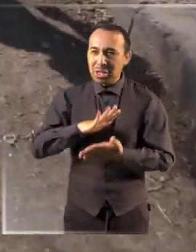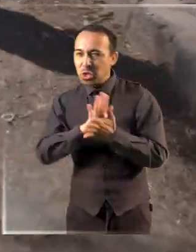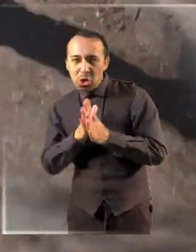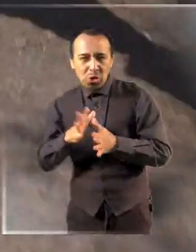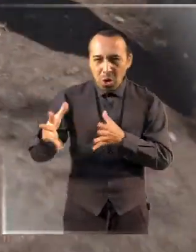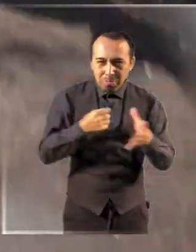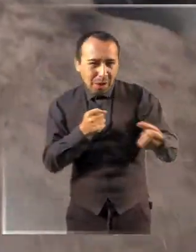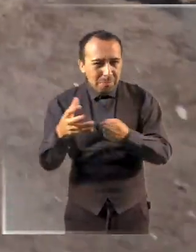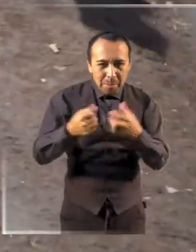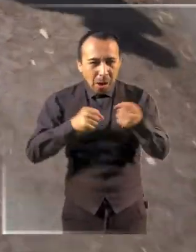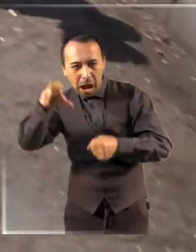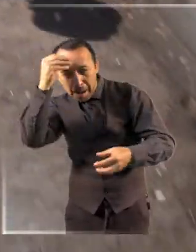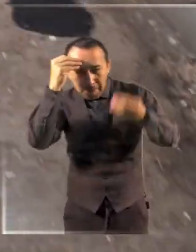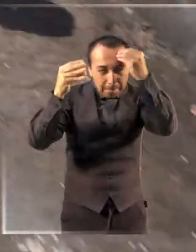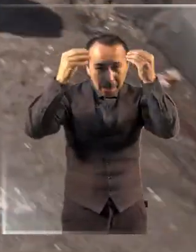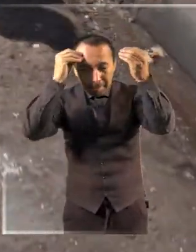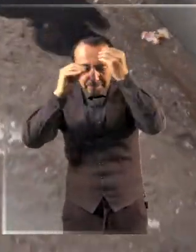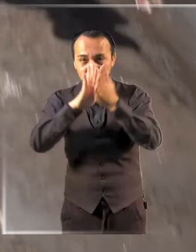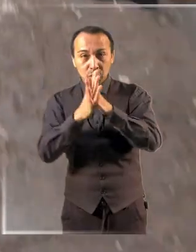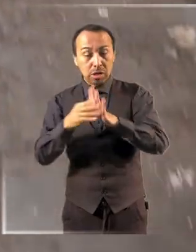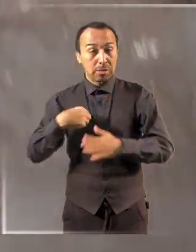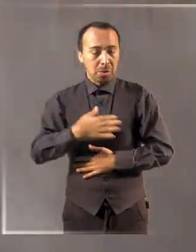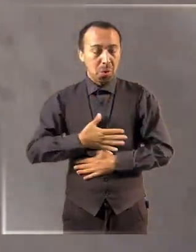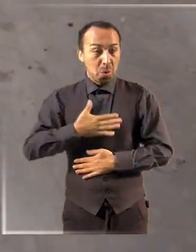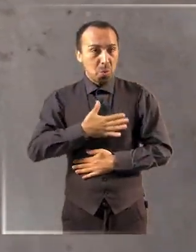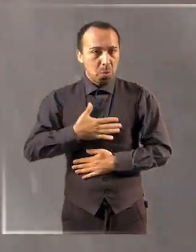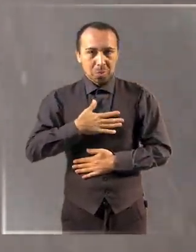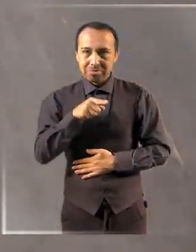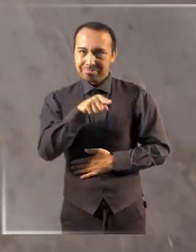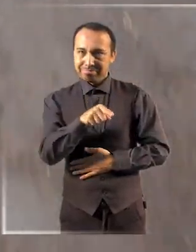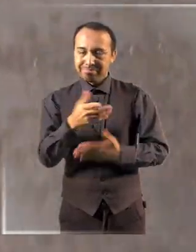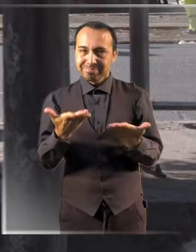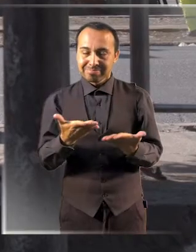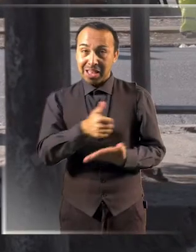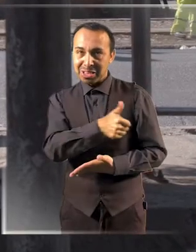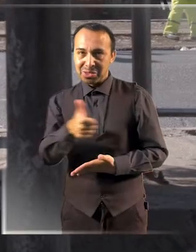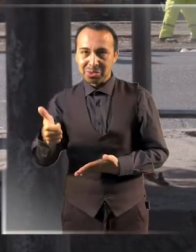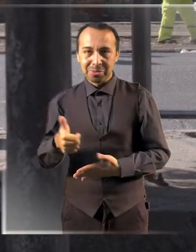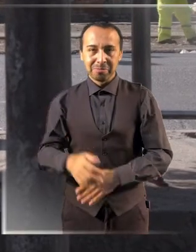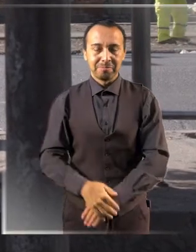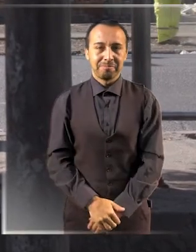ganas de todo. Y eso es lo que me da más fuerza, ¿no? A todo.